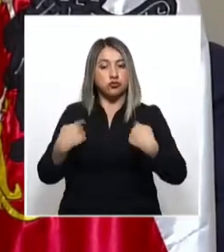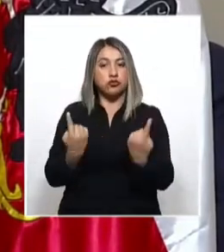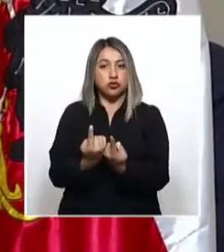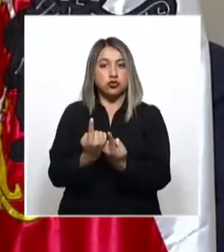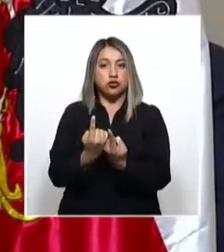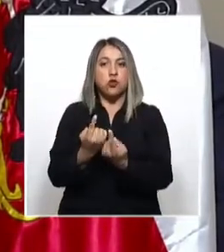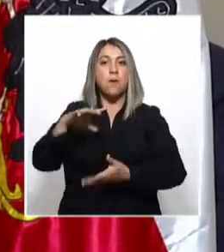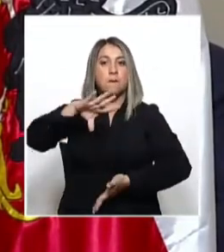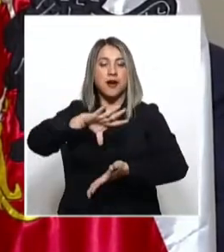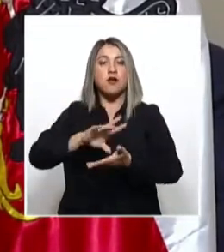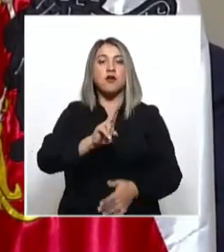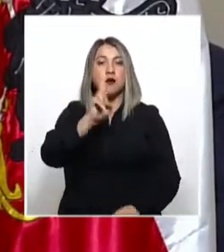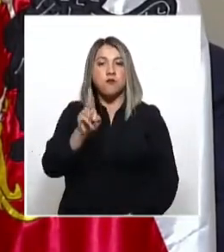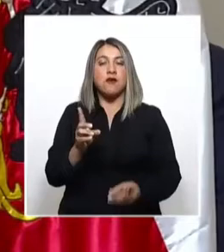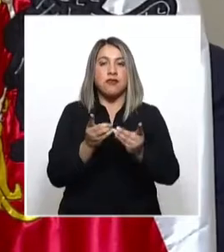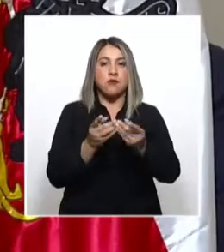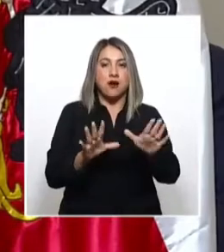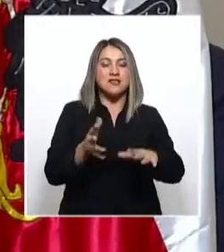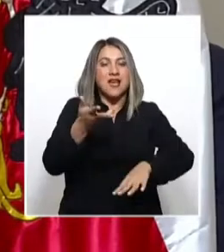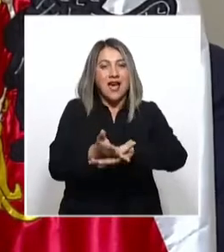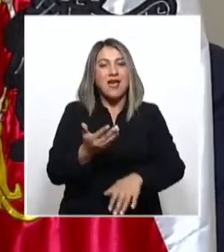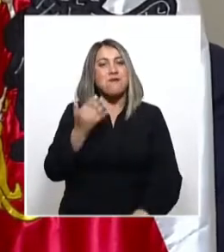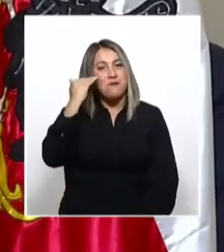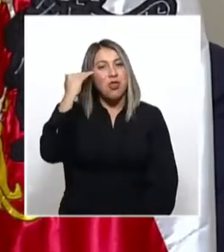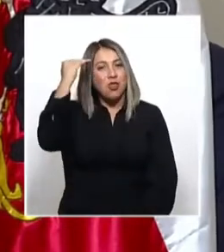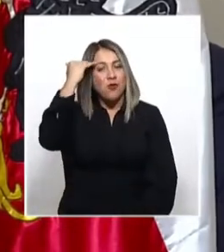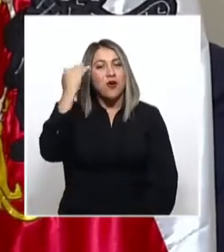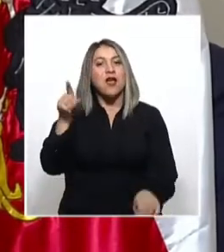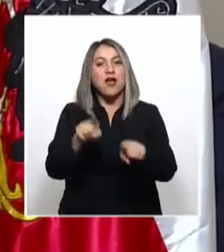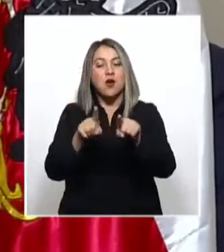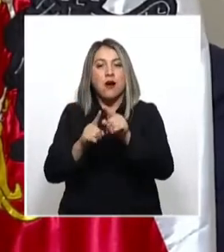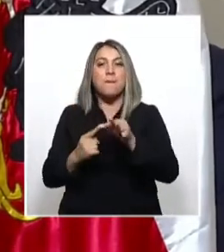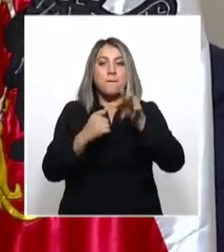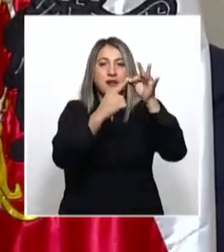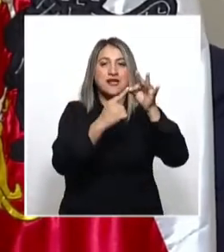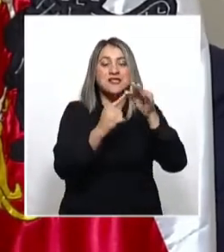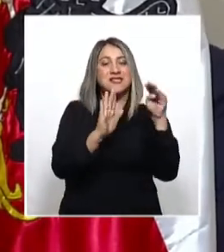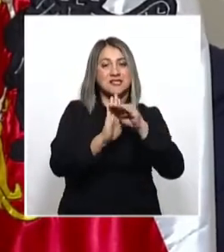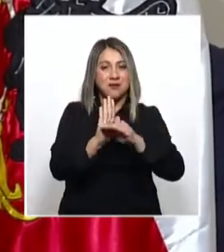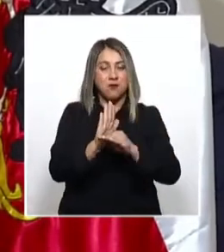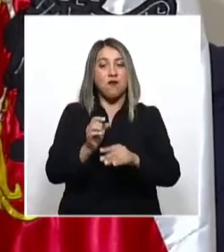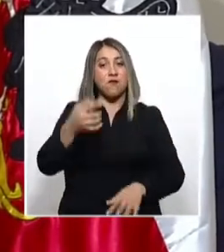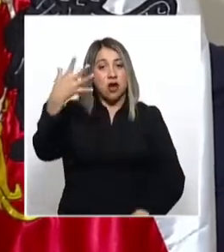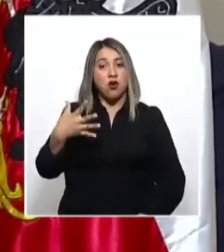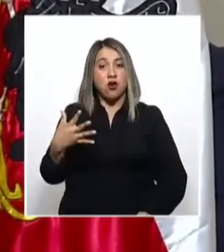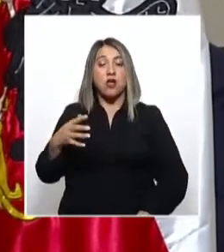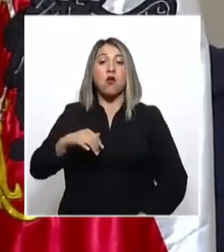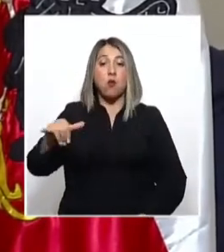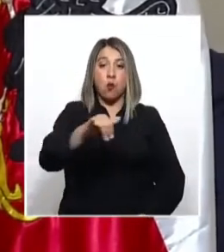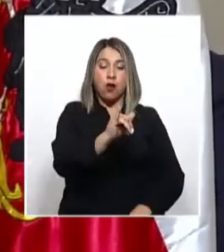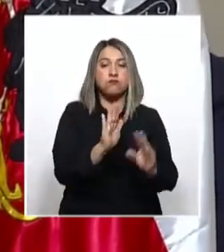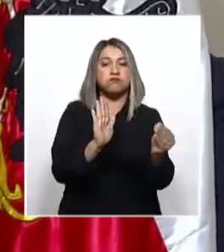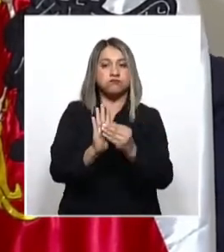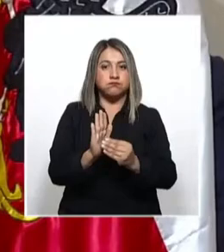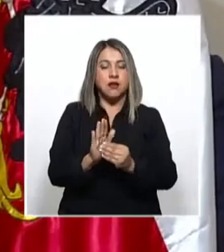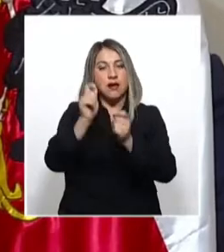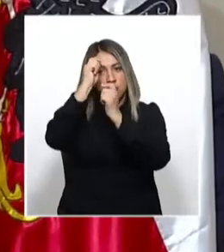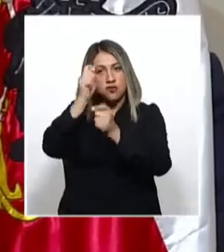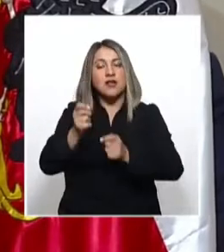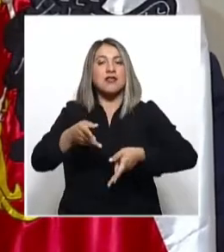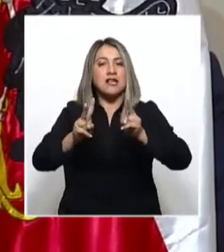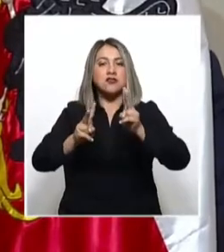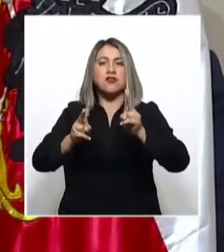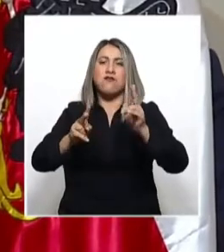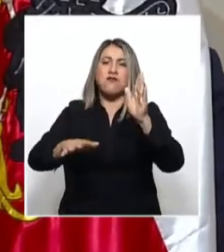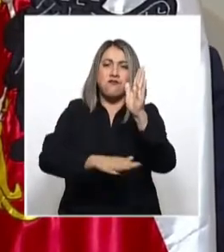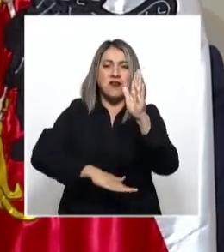y una democracia madura, que pueda acordar sus principios y valores comunes, reconocer los derechos esenciales a